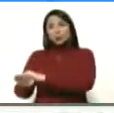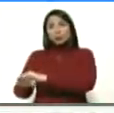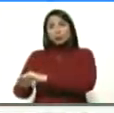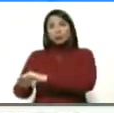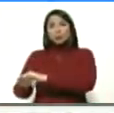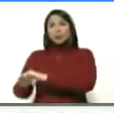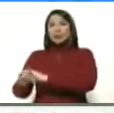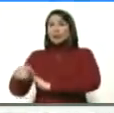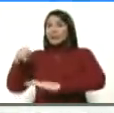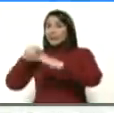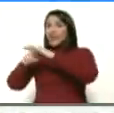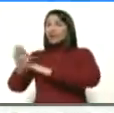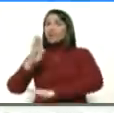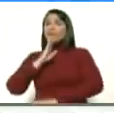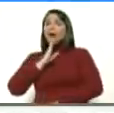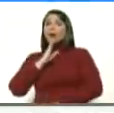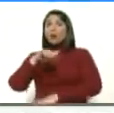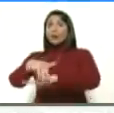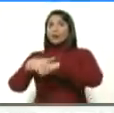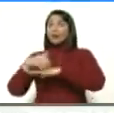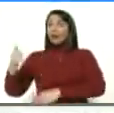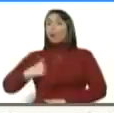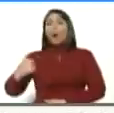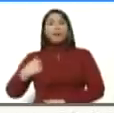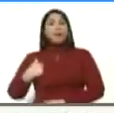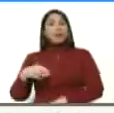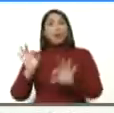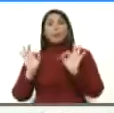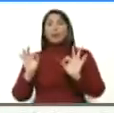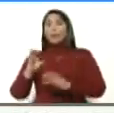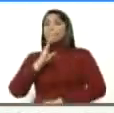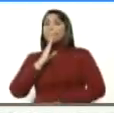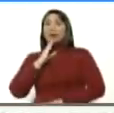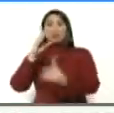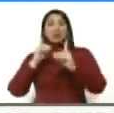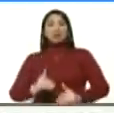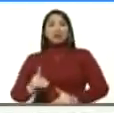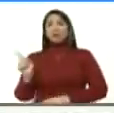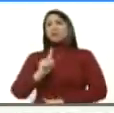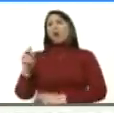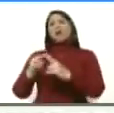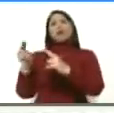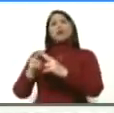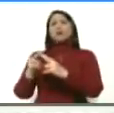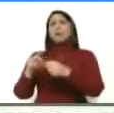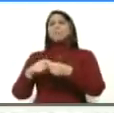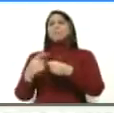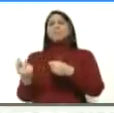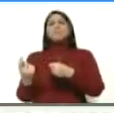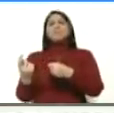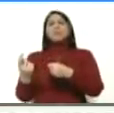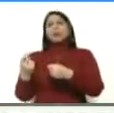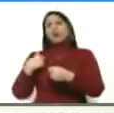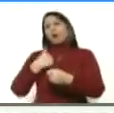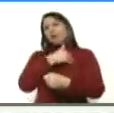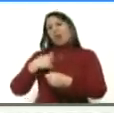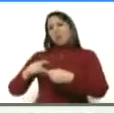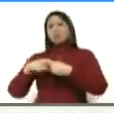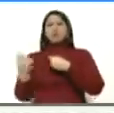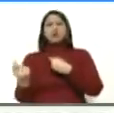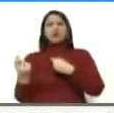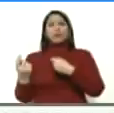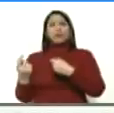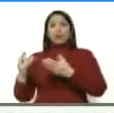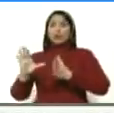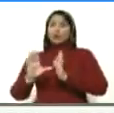banco. En cualquier momento, este banco decide desconocerlo como cliente para quedarse con